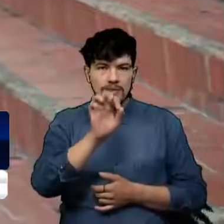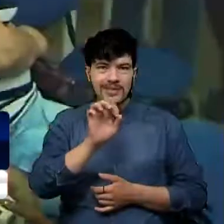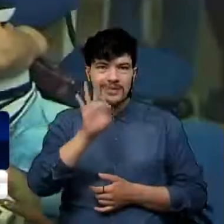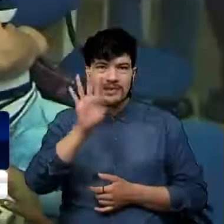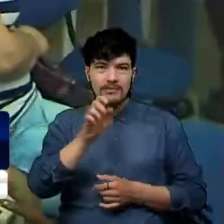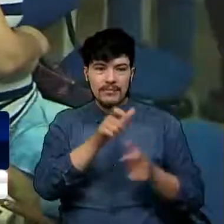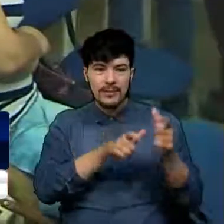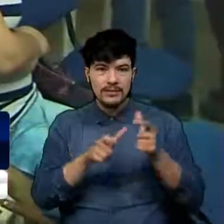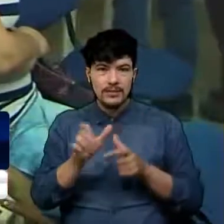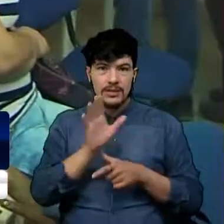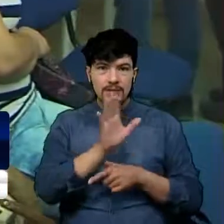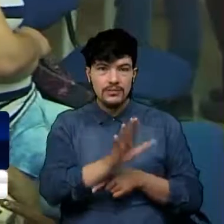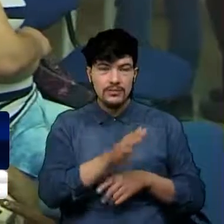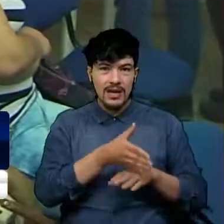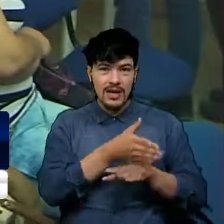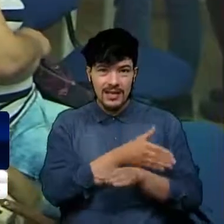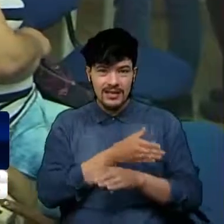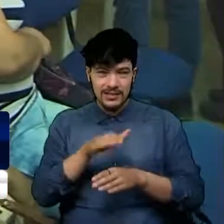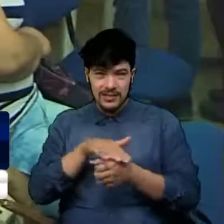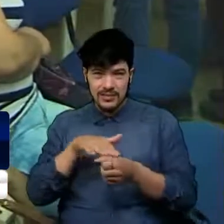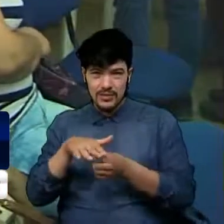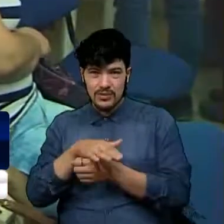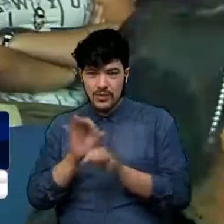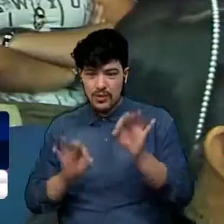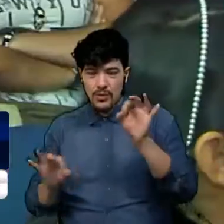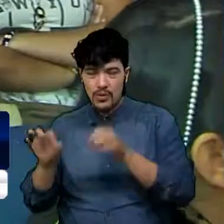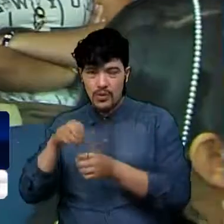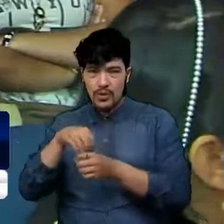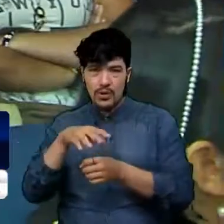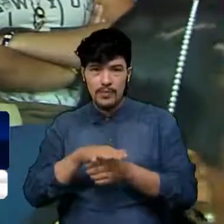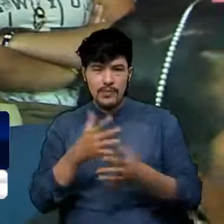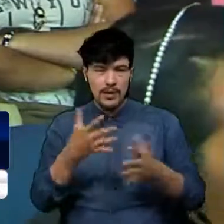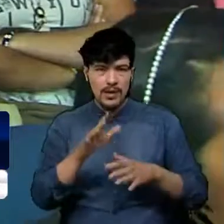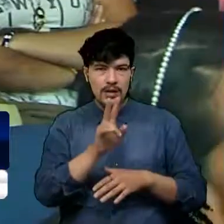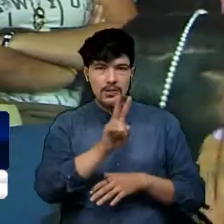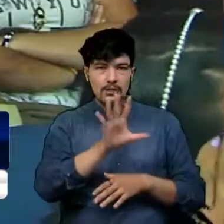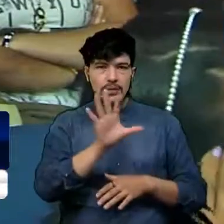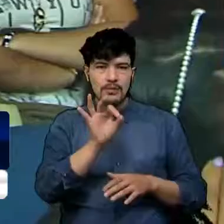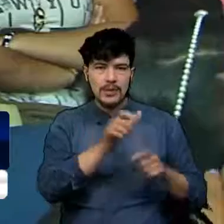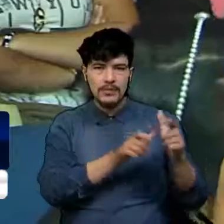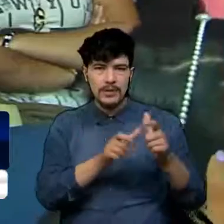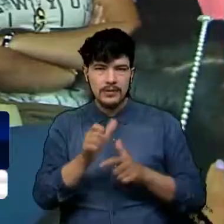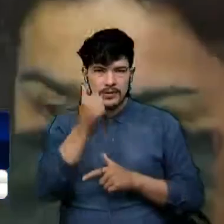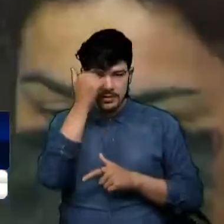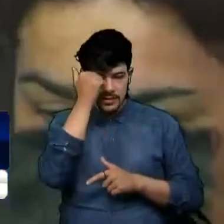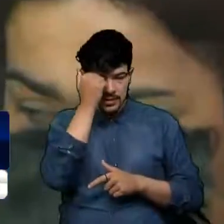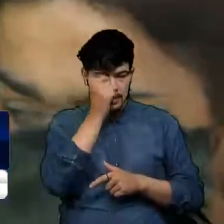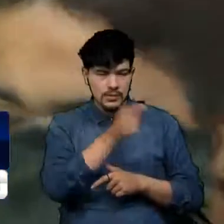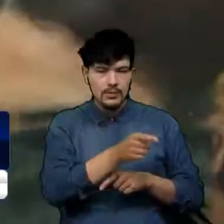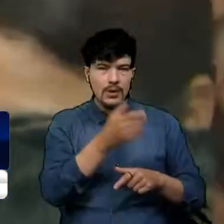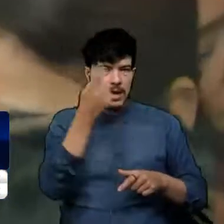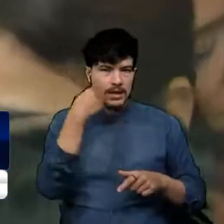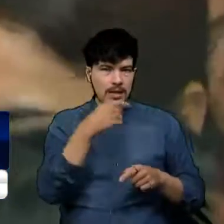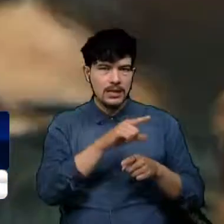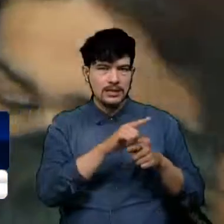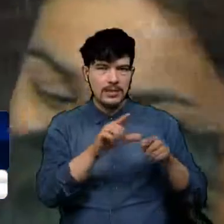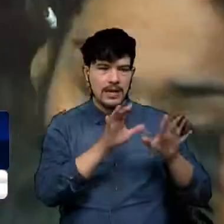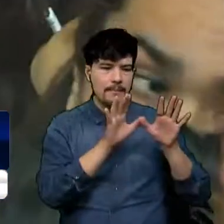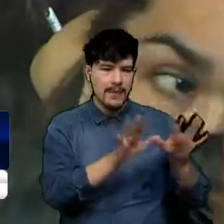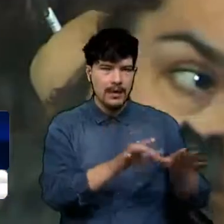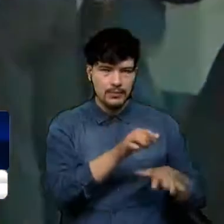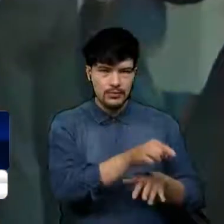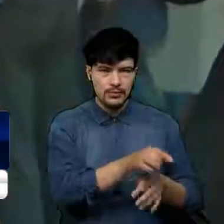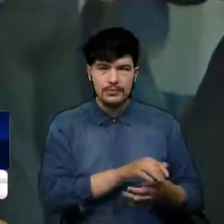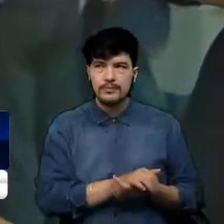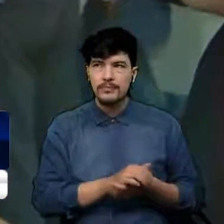permanente. Tras la situación de orden público, más de 250 docentes se encuentran en cese de actividades desde la semana pasada. El cese